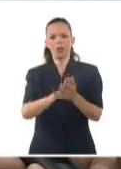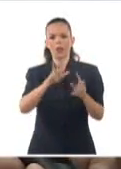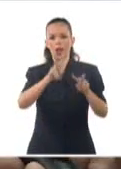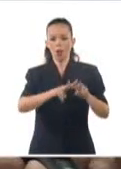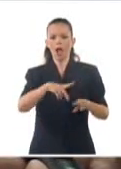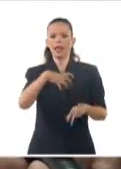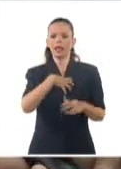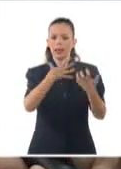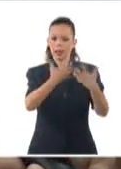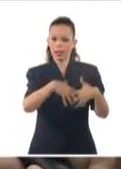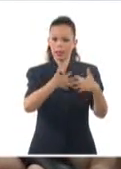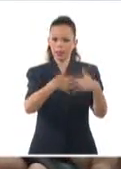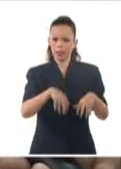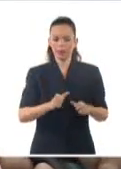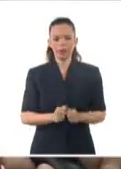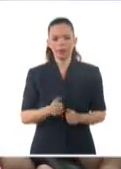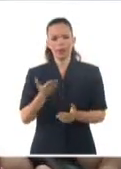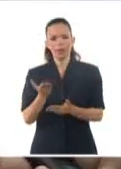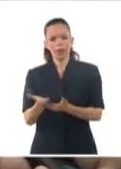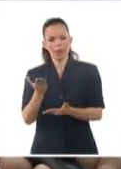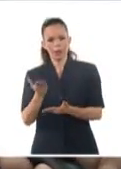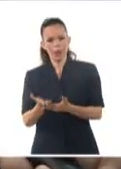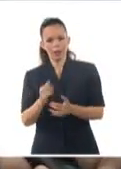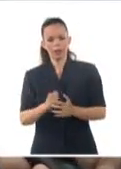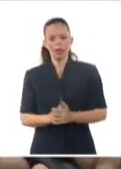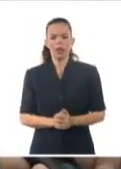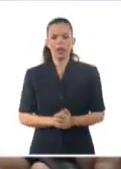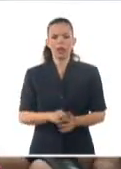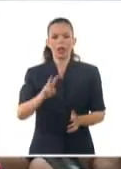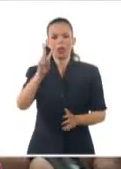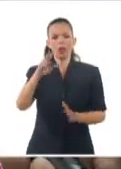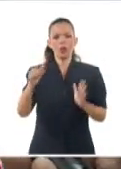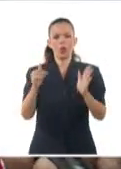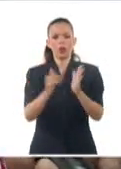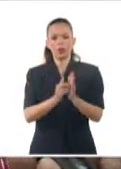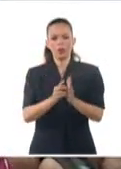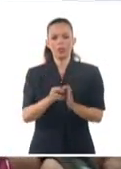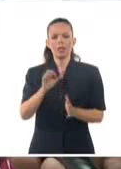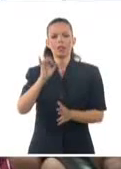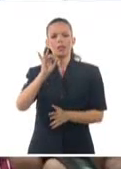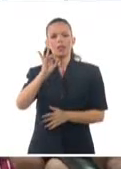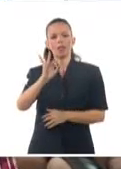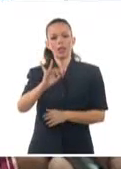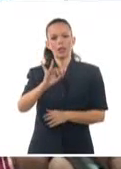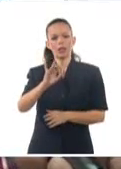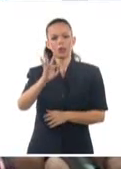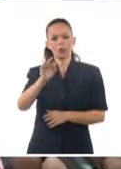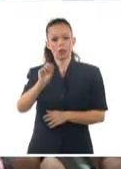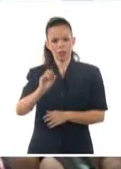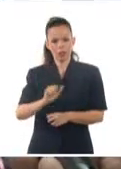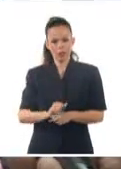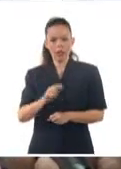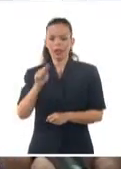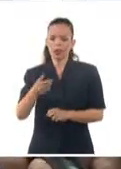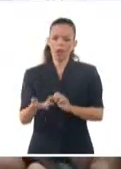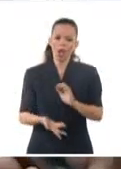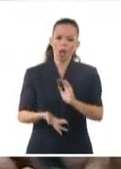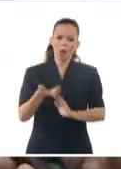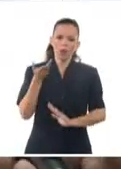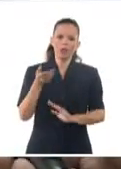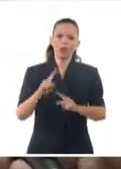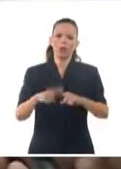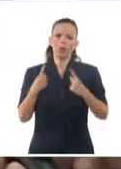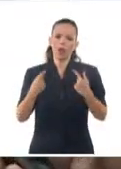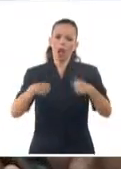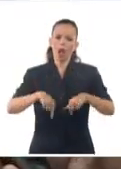megawatts de máxima demanda. La demanda ha ido creciendo paulatinamente en función de la temperatura,